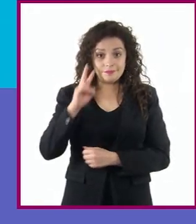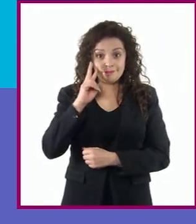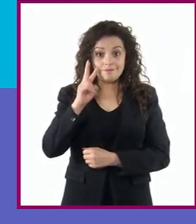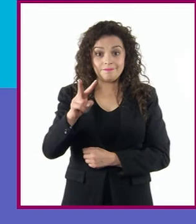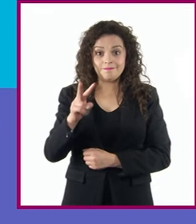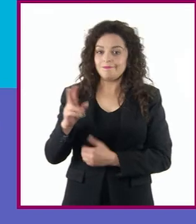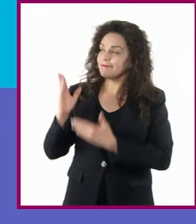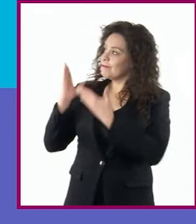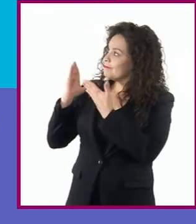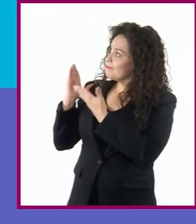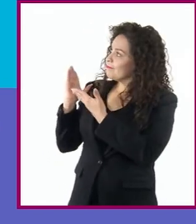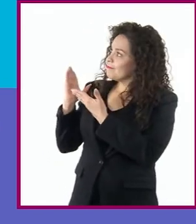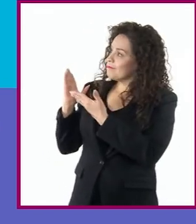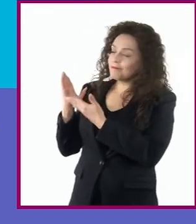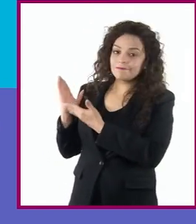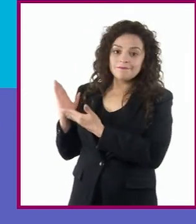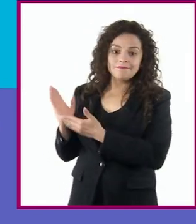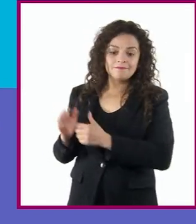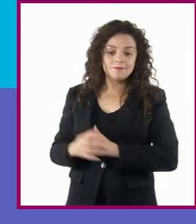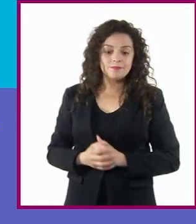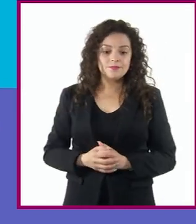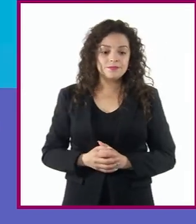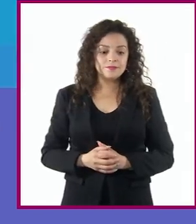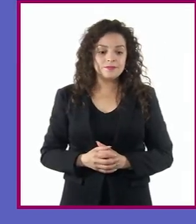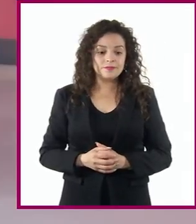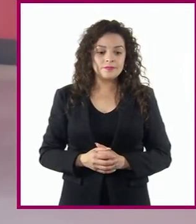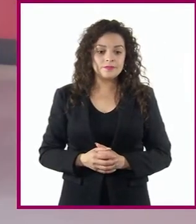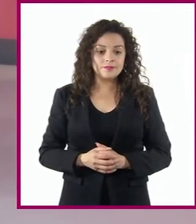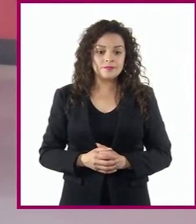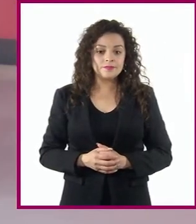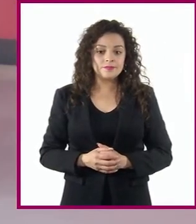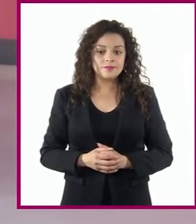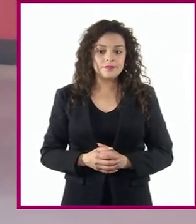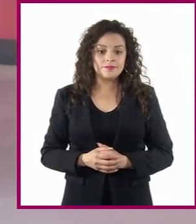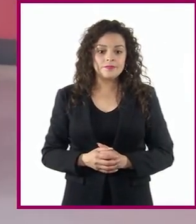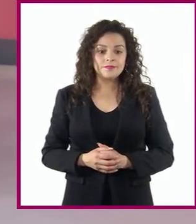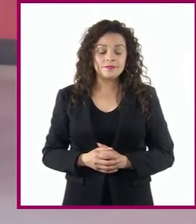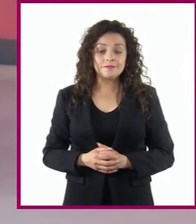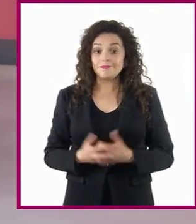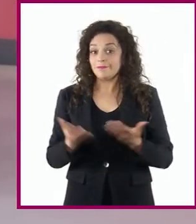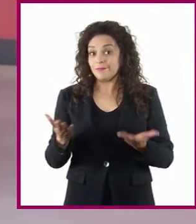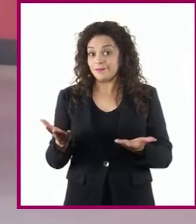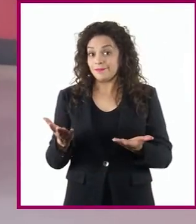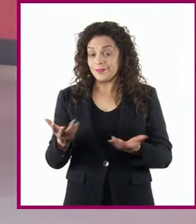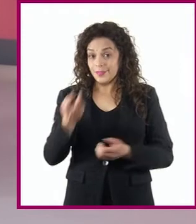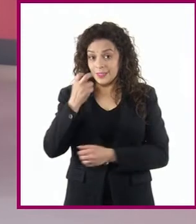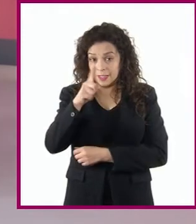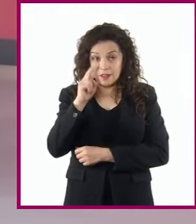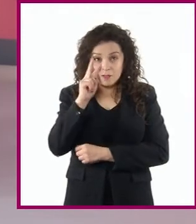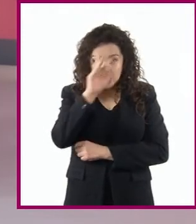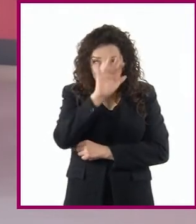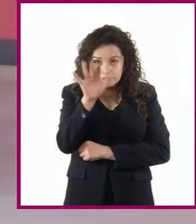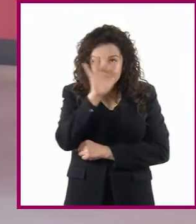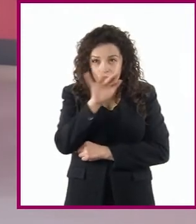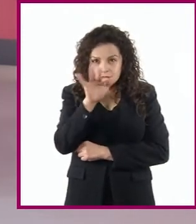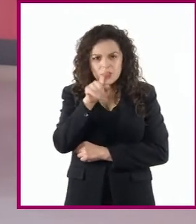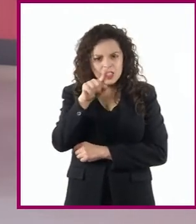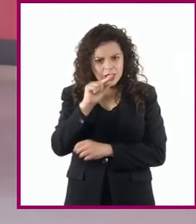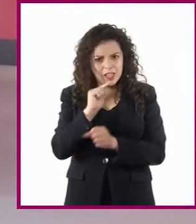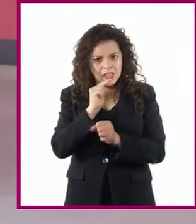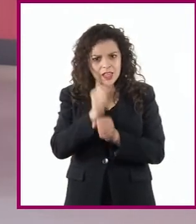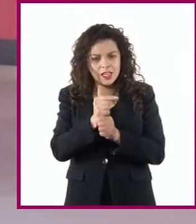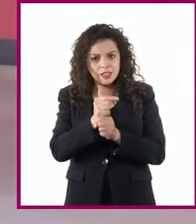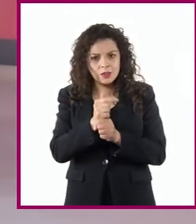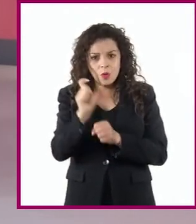es? ¿Hay tal traición, tal maldad? Esperemos que al seguir la lectura hayan observado